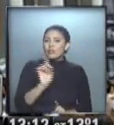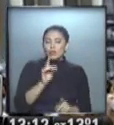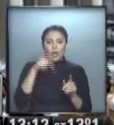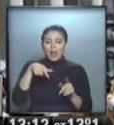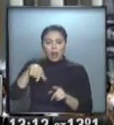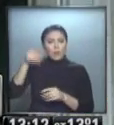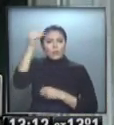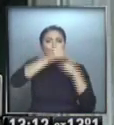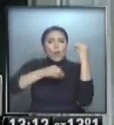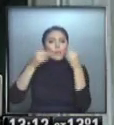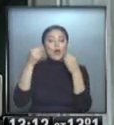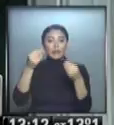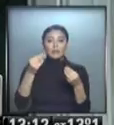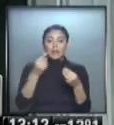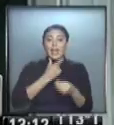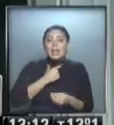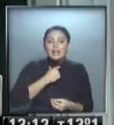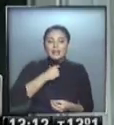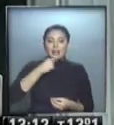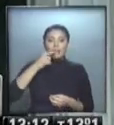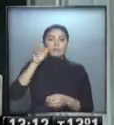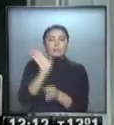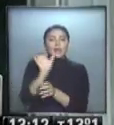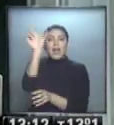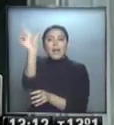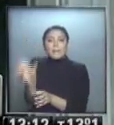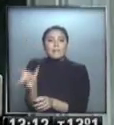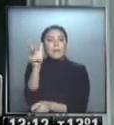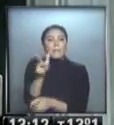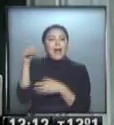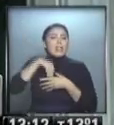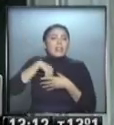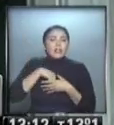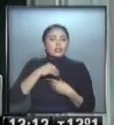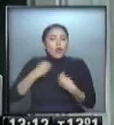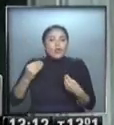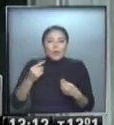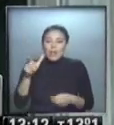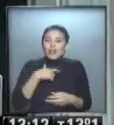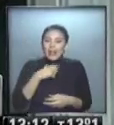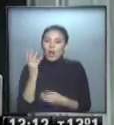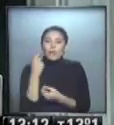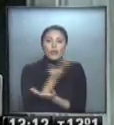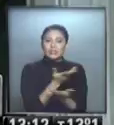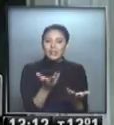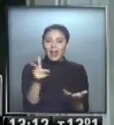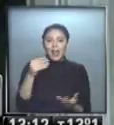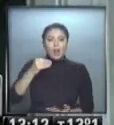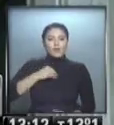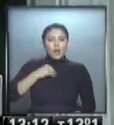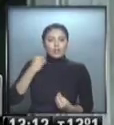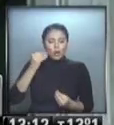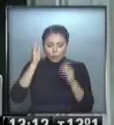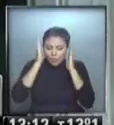preocupado por conseguir trasladar el interior de esta persona tan singular su decisión de seguir la vocación y como